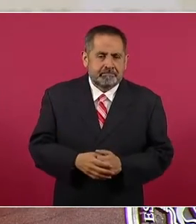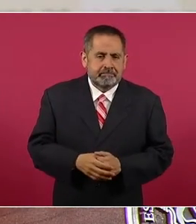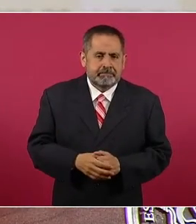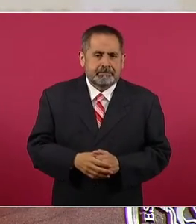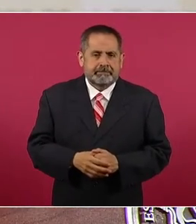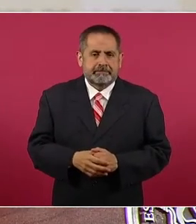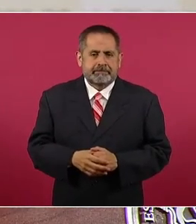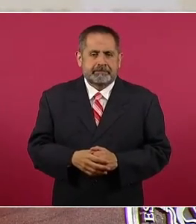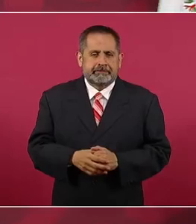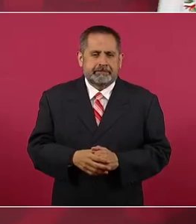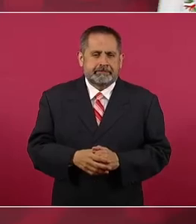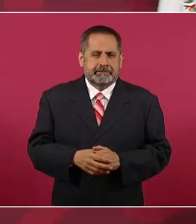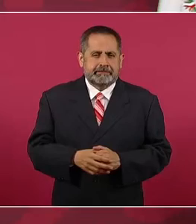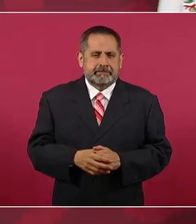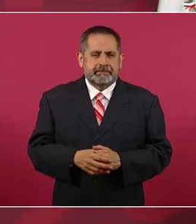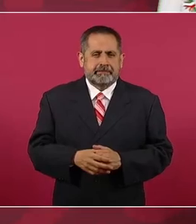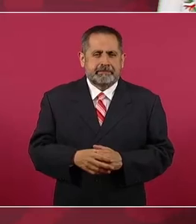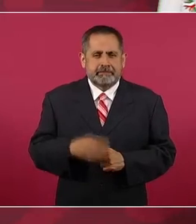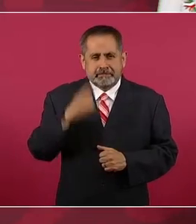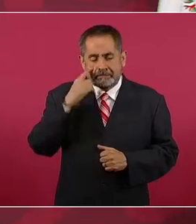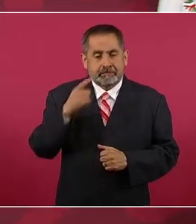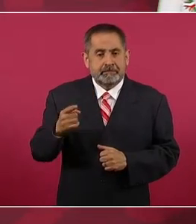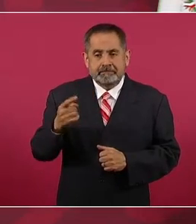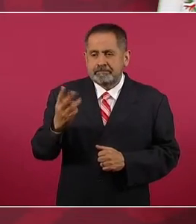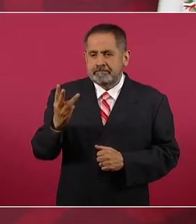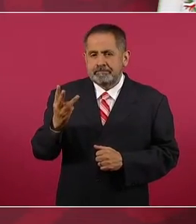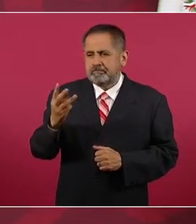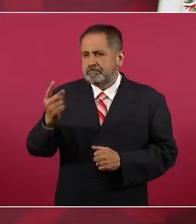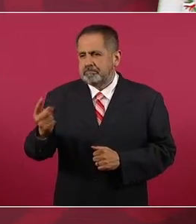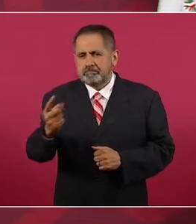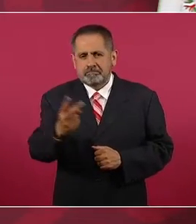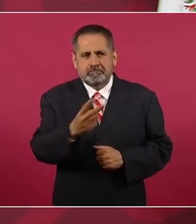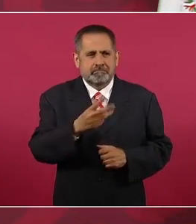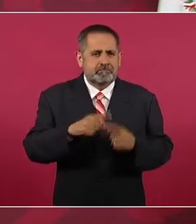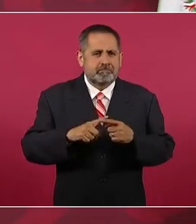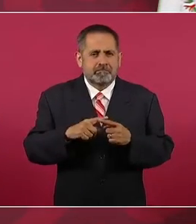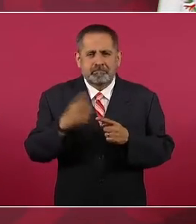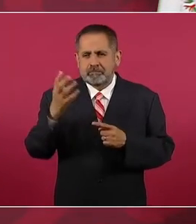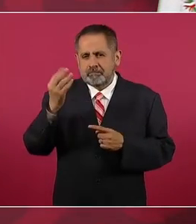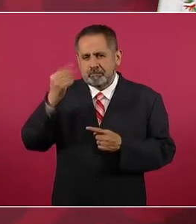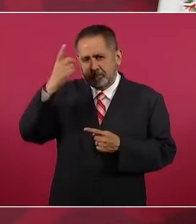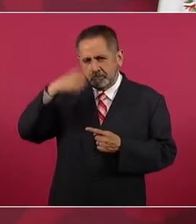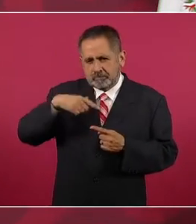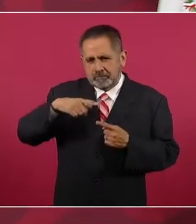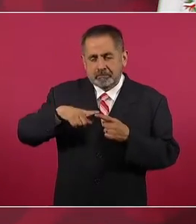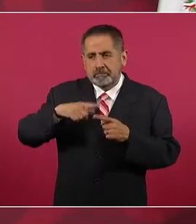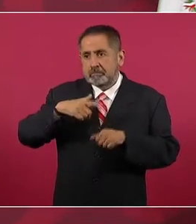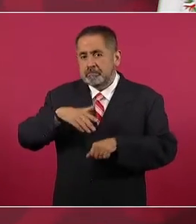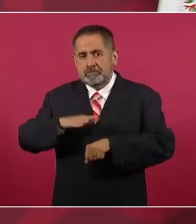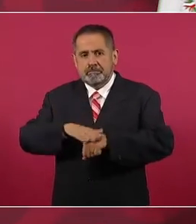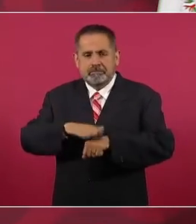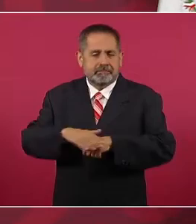y habían 3 señales, como a las 9 de la noche la primera,